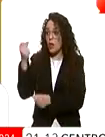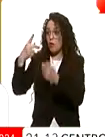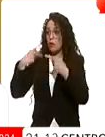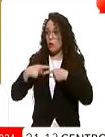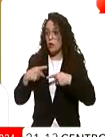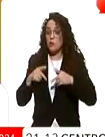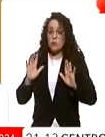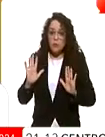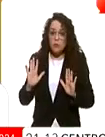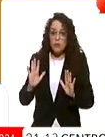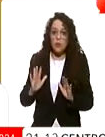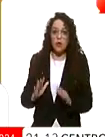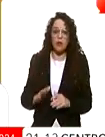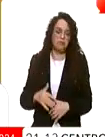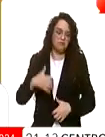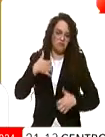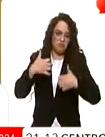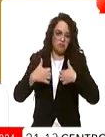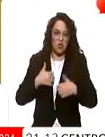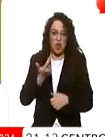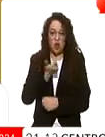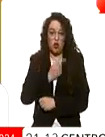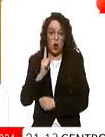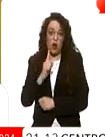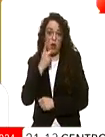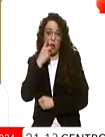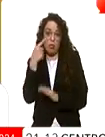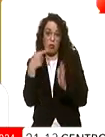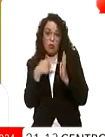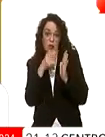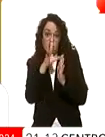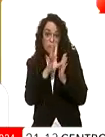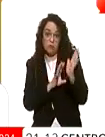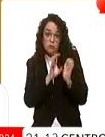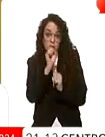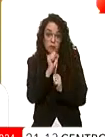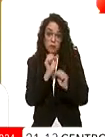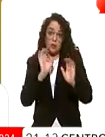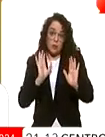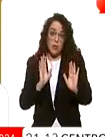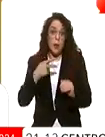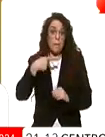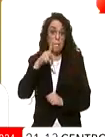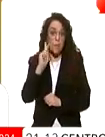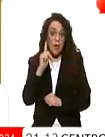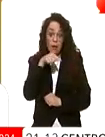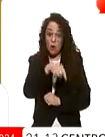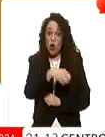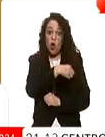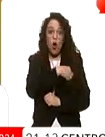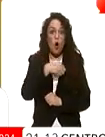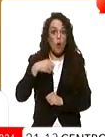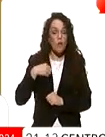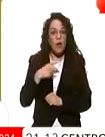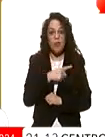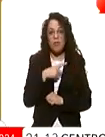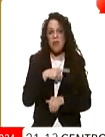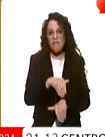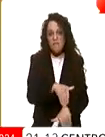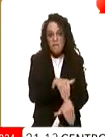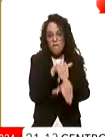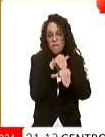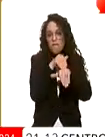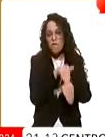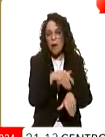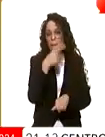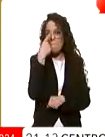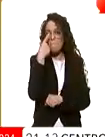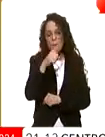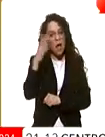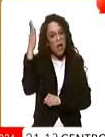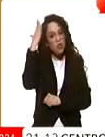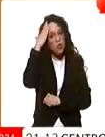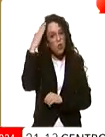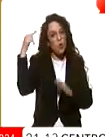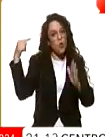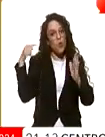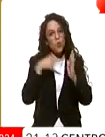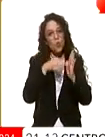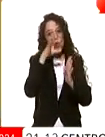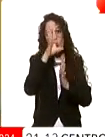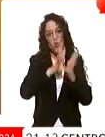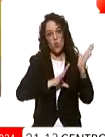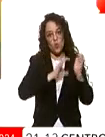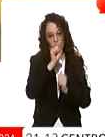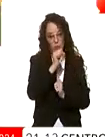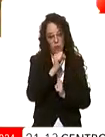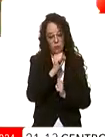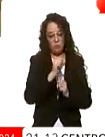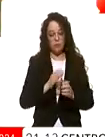Constitución, pero es la Constitución y resulta obligatorio. Ahora, esta determinación que viene de un órgano